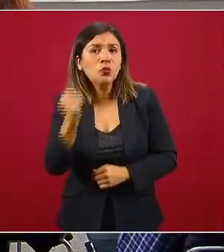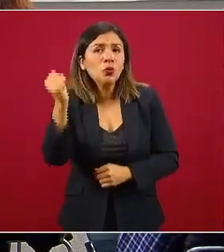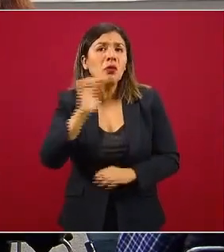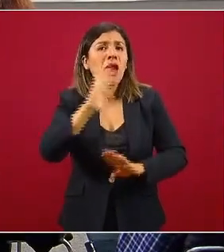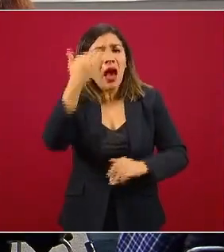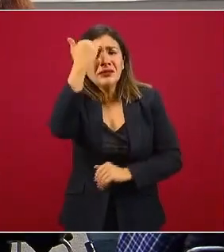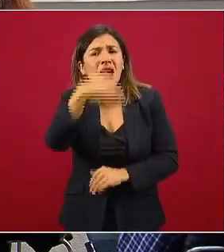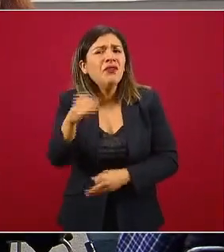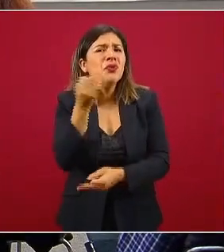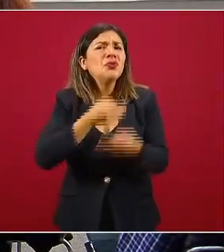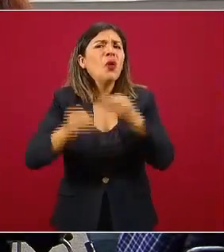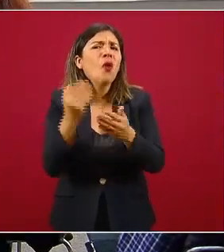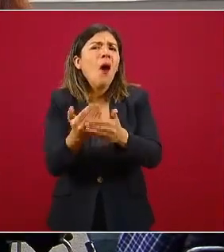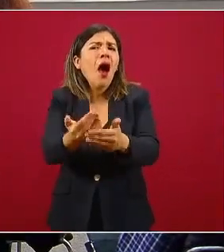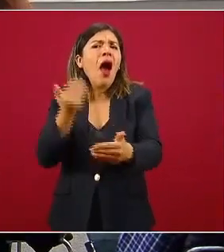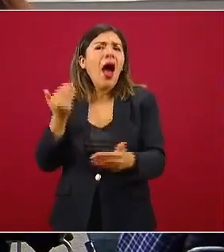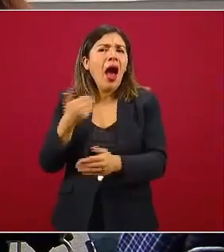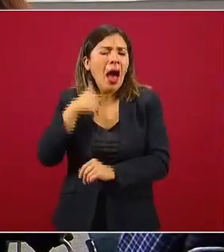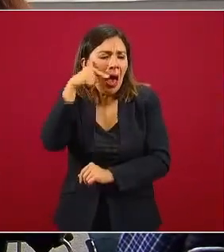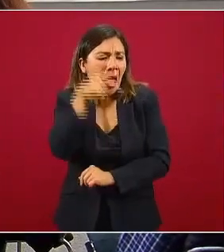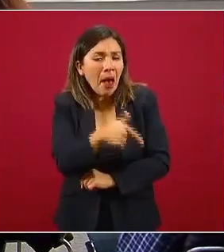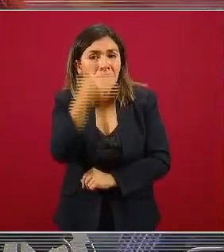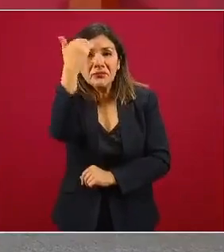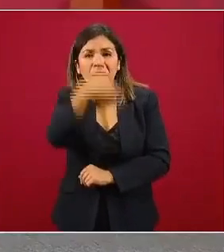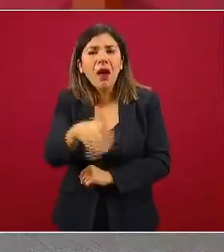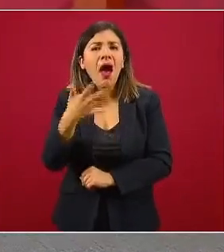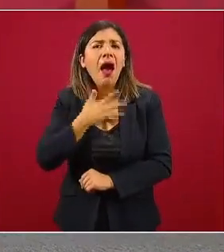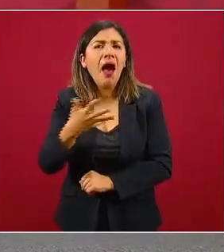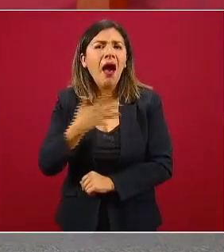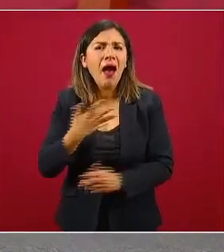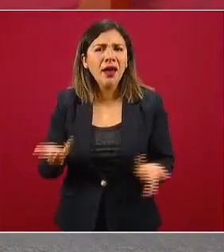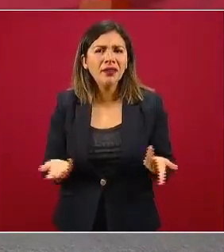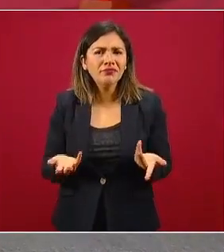de que sucedan. Todo se sabe.